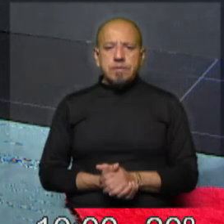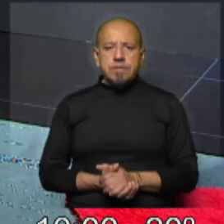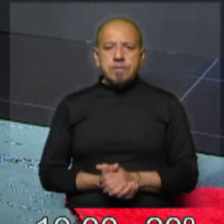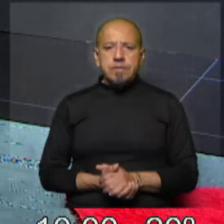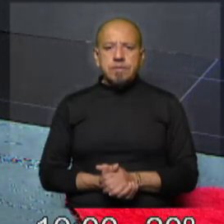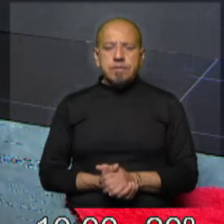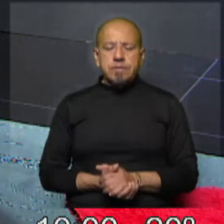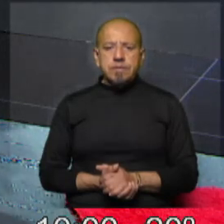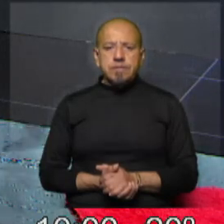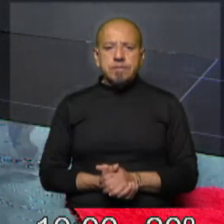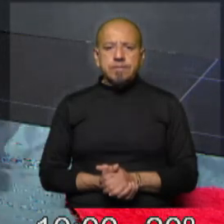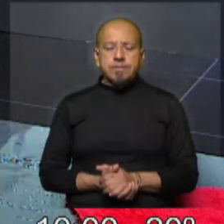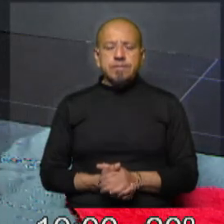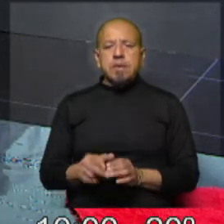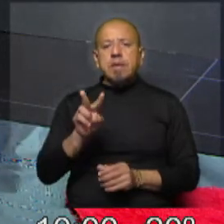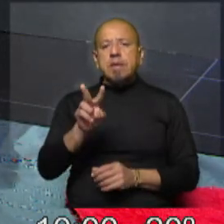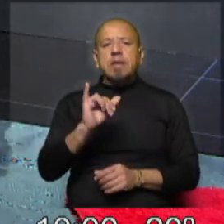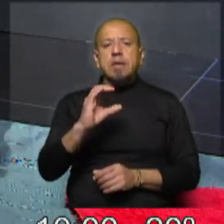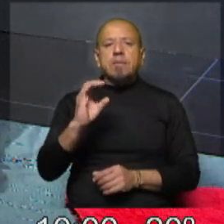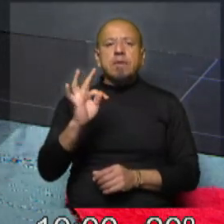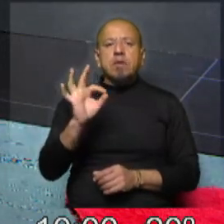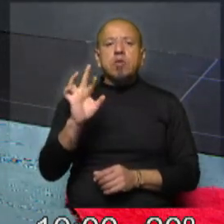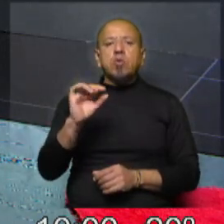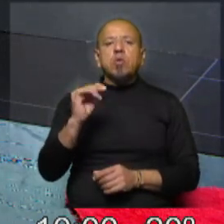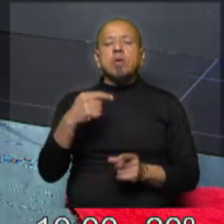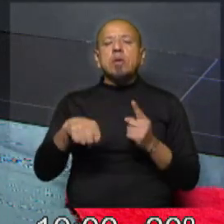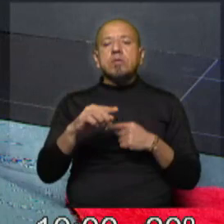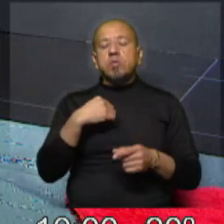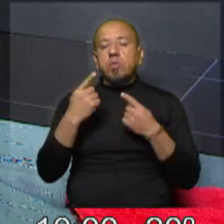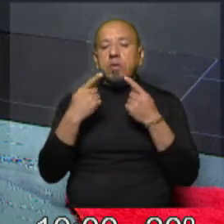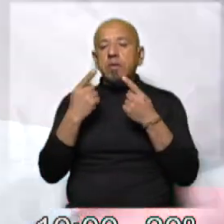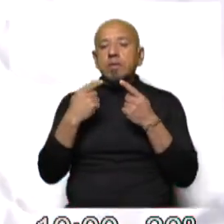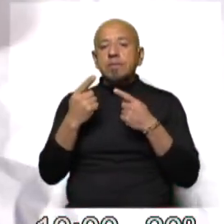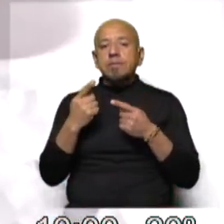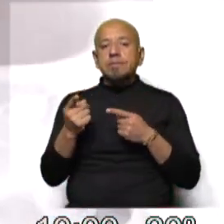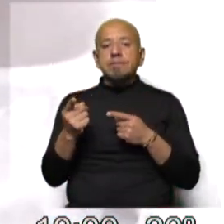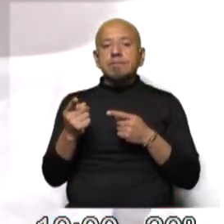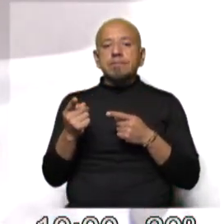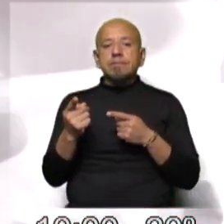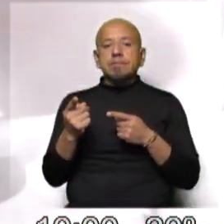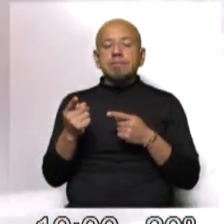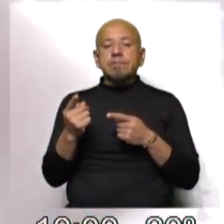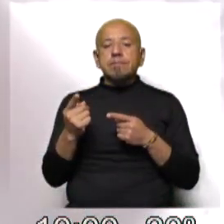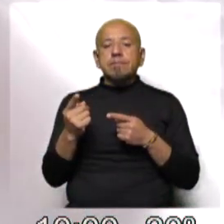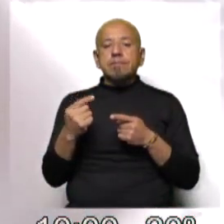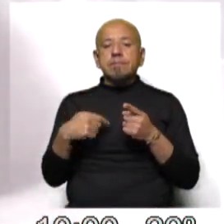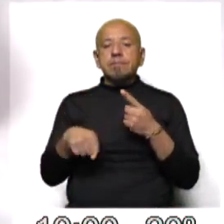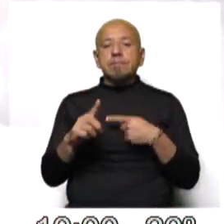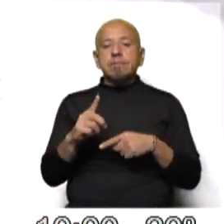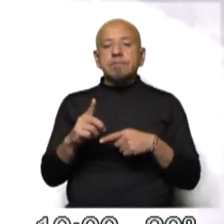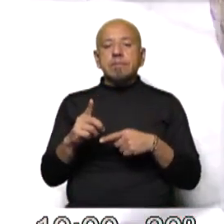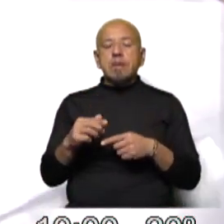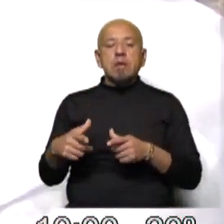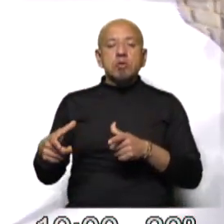Victoria. Victoria que estuvo, les manda saludos a todos, pero estuvo conversando en una plataforma de supermercados allí